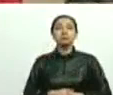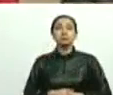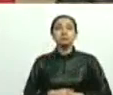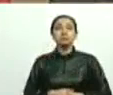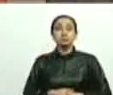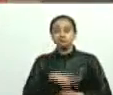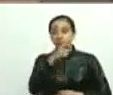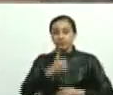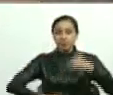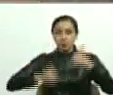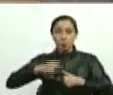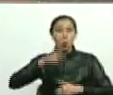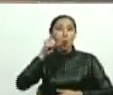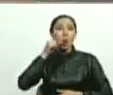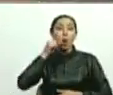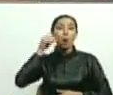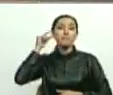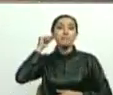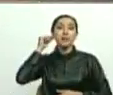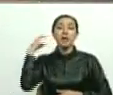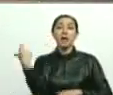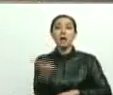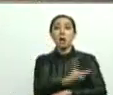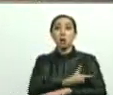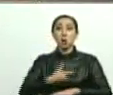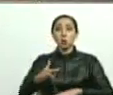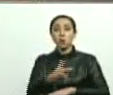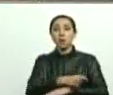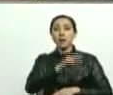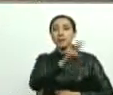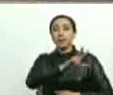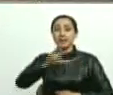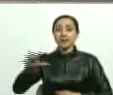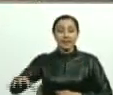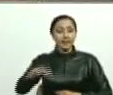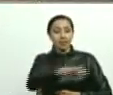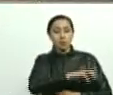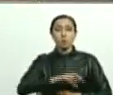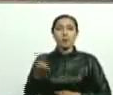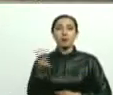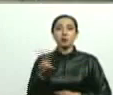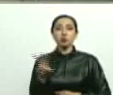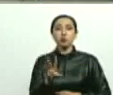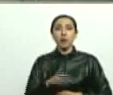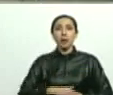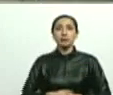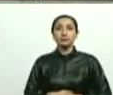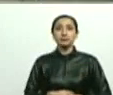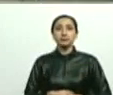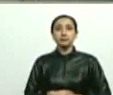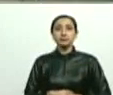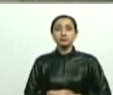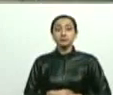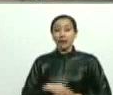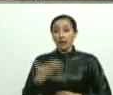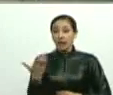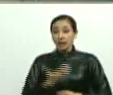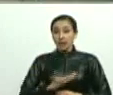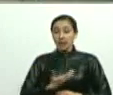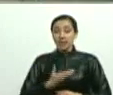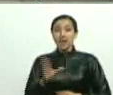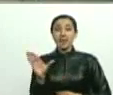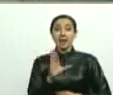Precandidatos y precandidatas a las gobernaciones de los 23 estados, de la alcaldía de